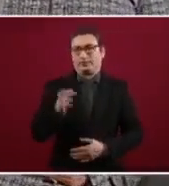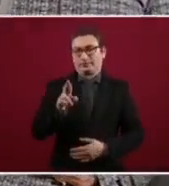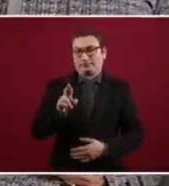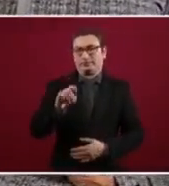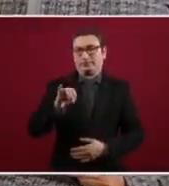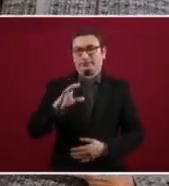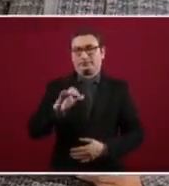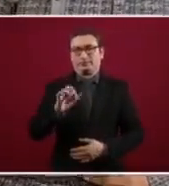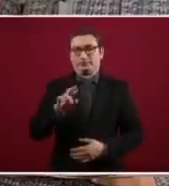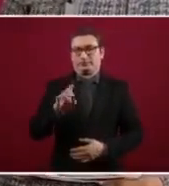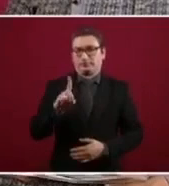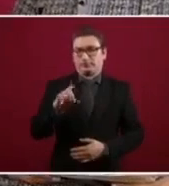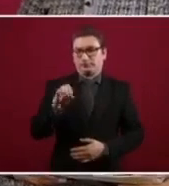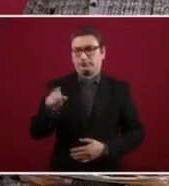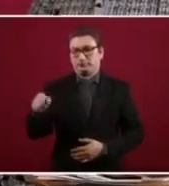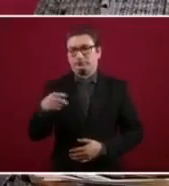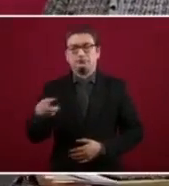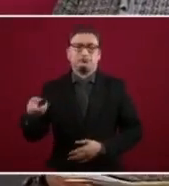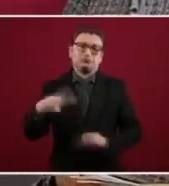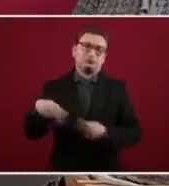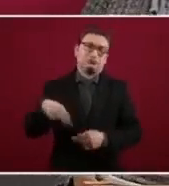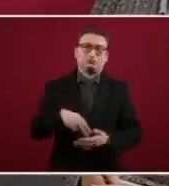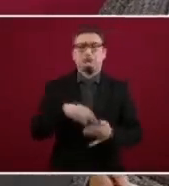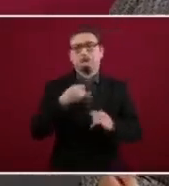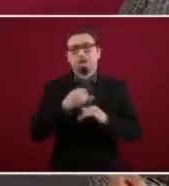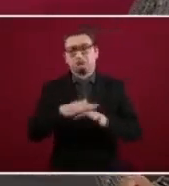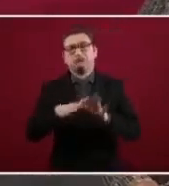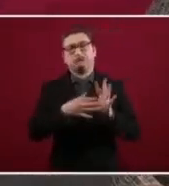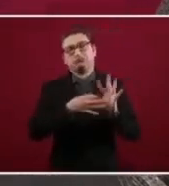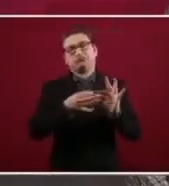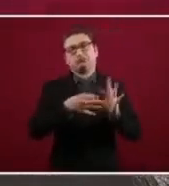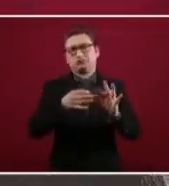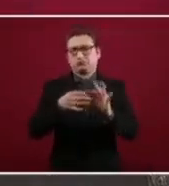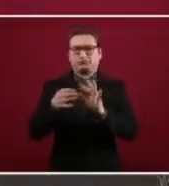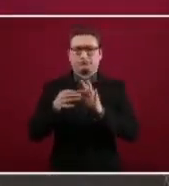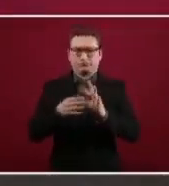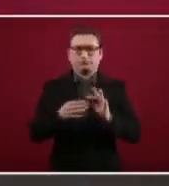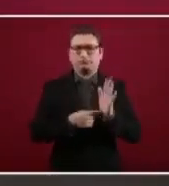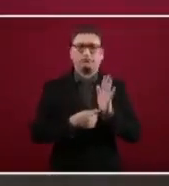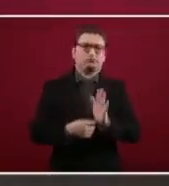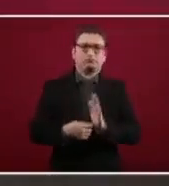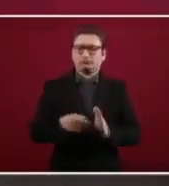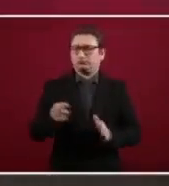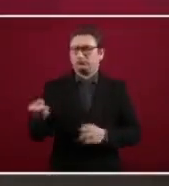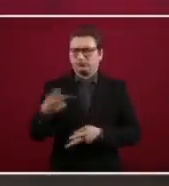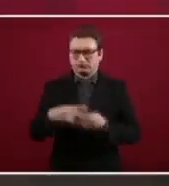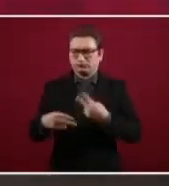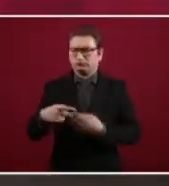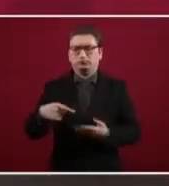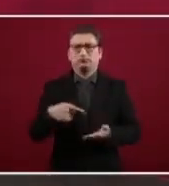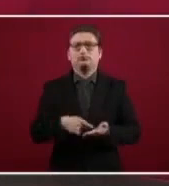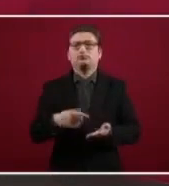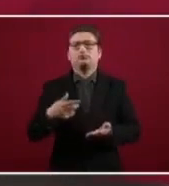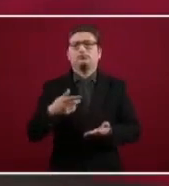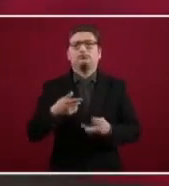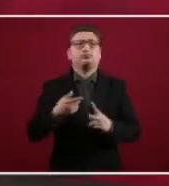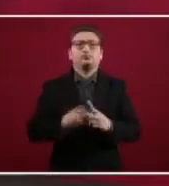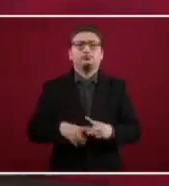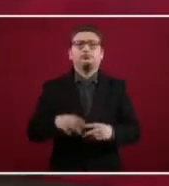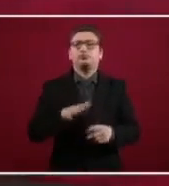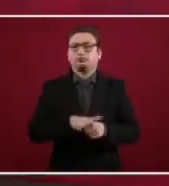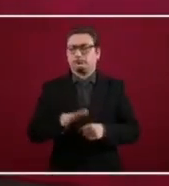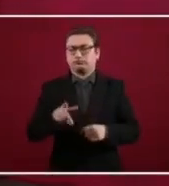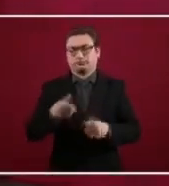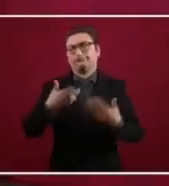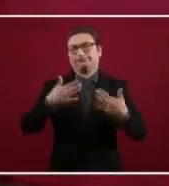va dar un informe independientemente de que partimos de la